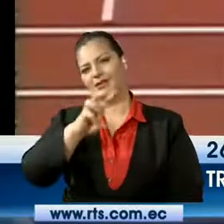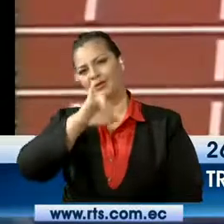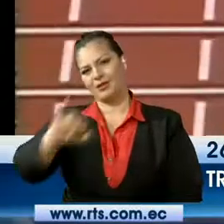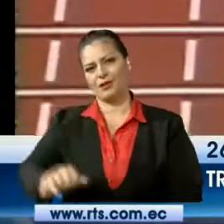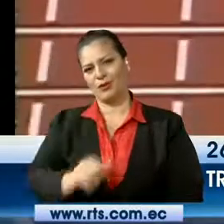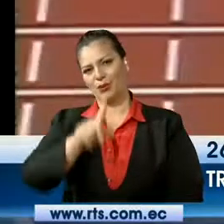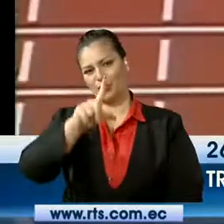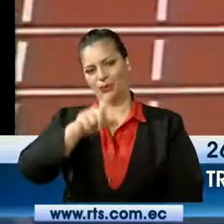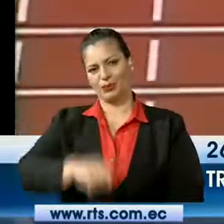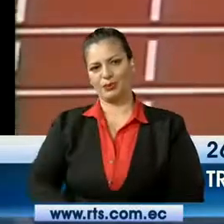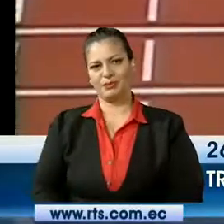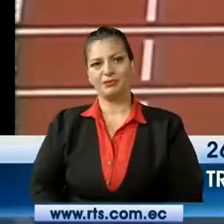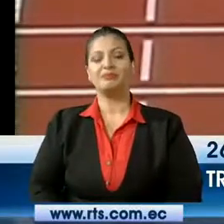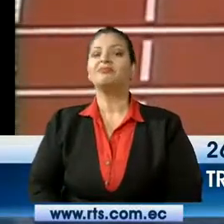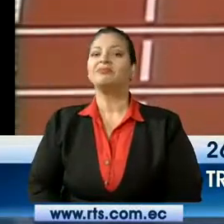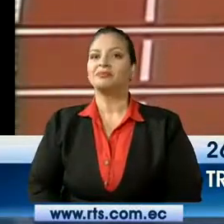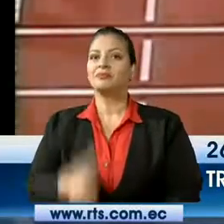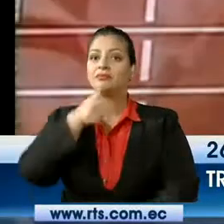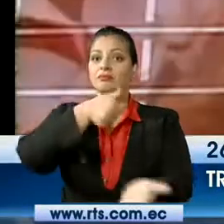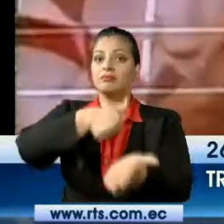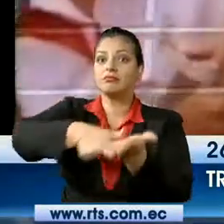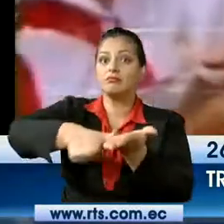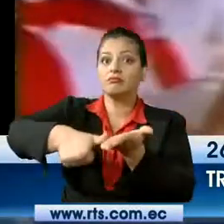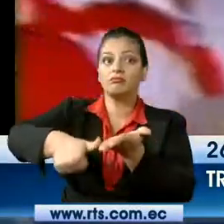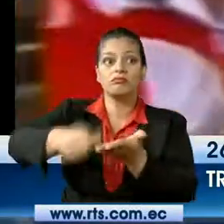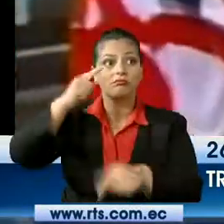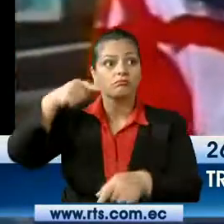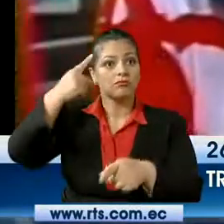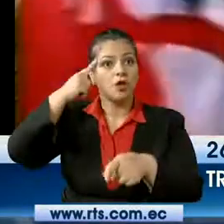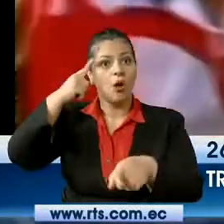acuerdo ministerial, fue consagrada como el